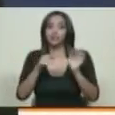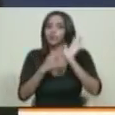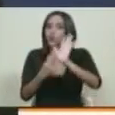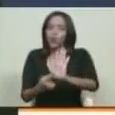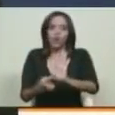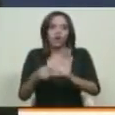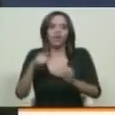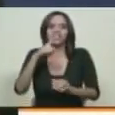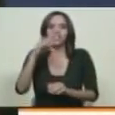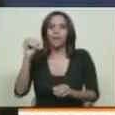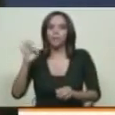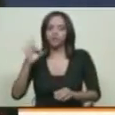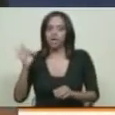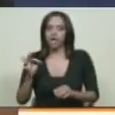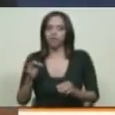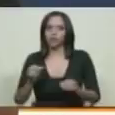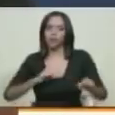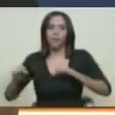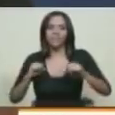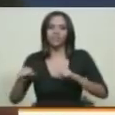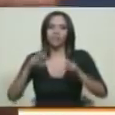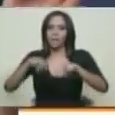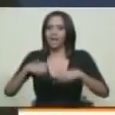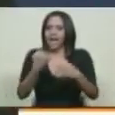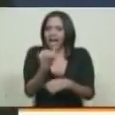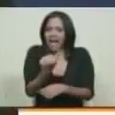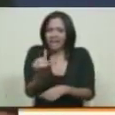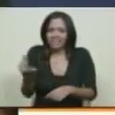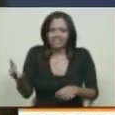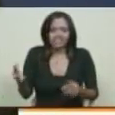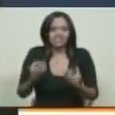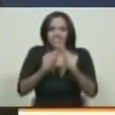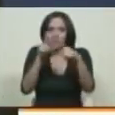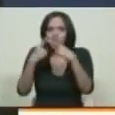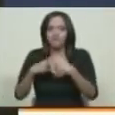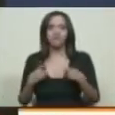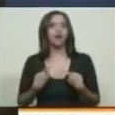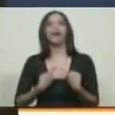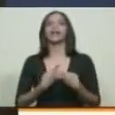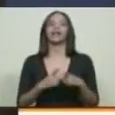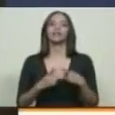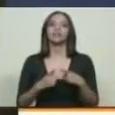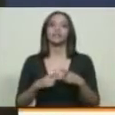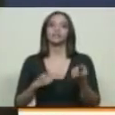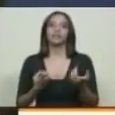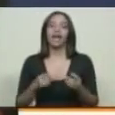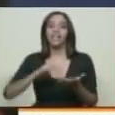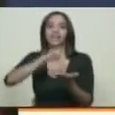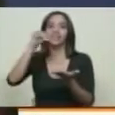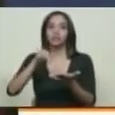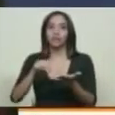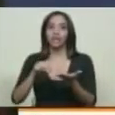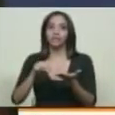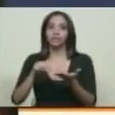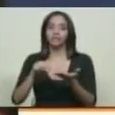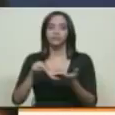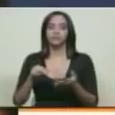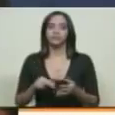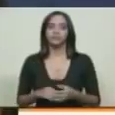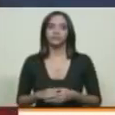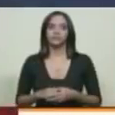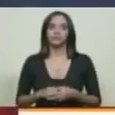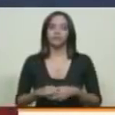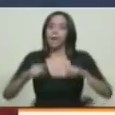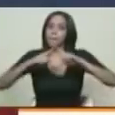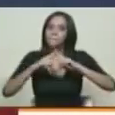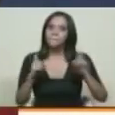del movimiento campesino. Hay diferentes y muchas expresiones del movimiento campesino a nivel nacional.